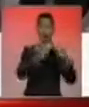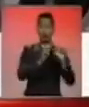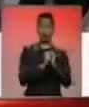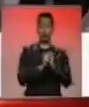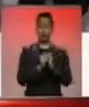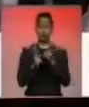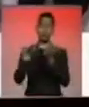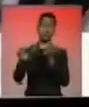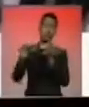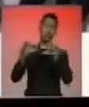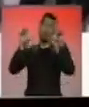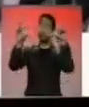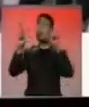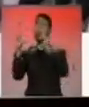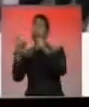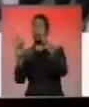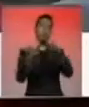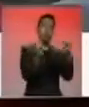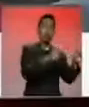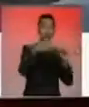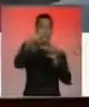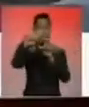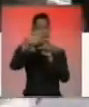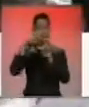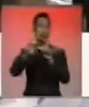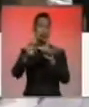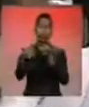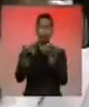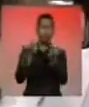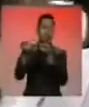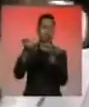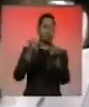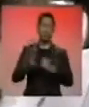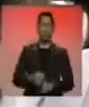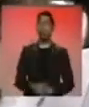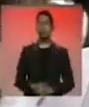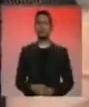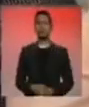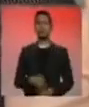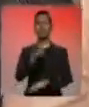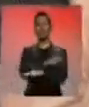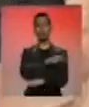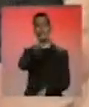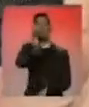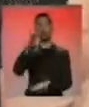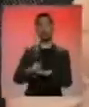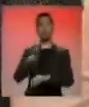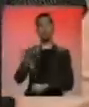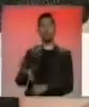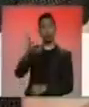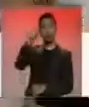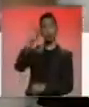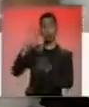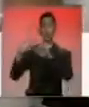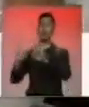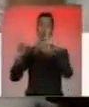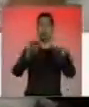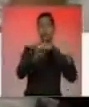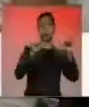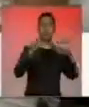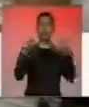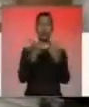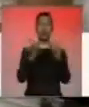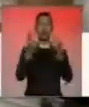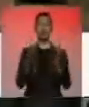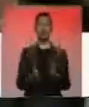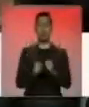de la publicidad en redes sociales. En Pichincha se eligió un total de 16 asambleístas en las 4 circunscripciones.